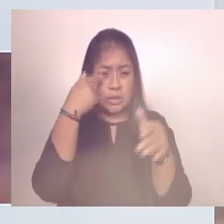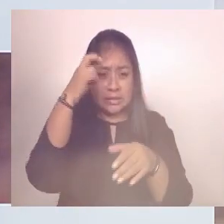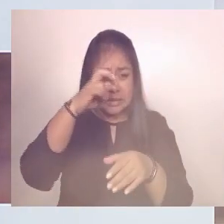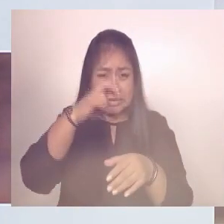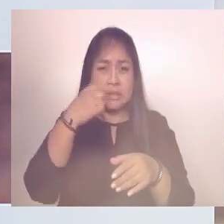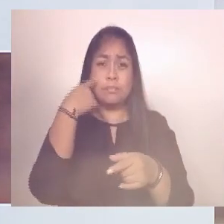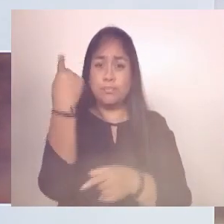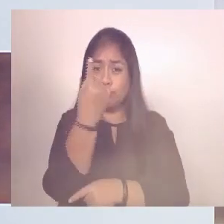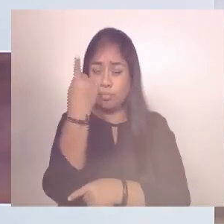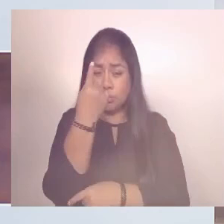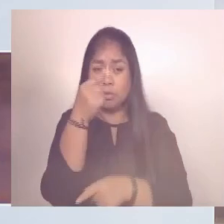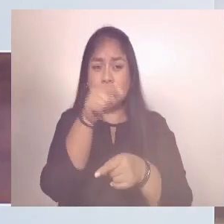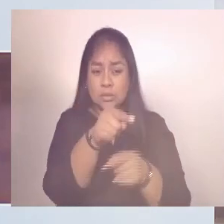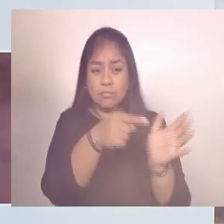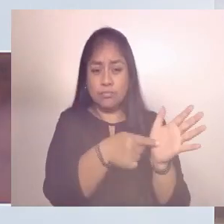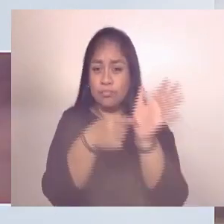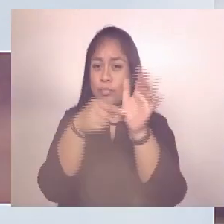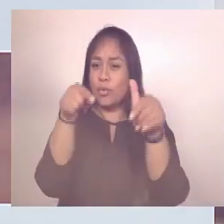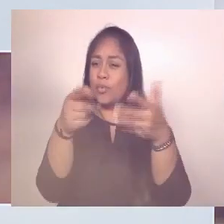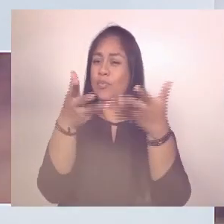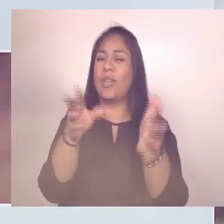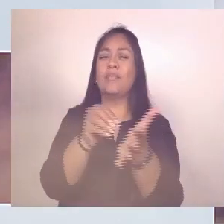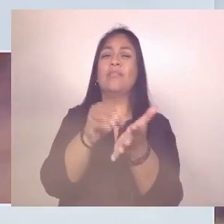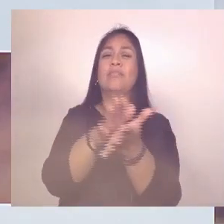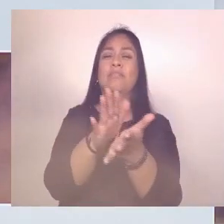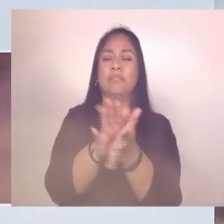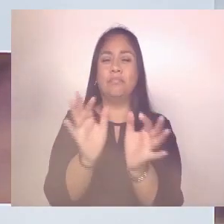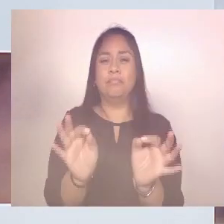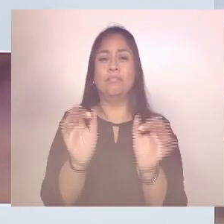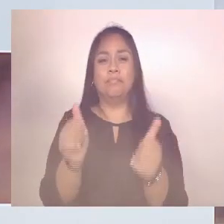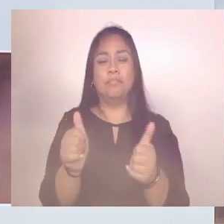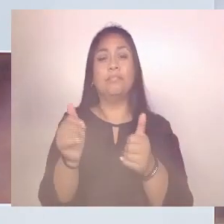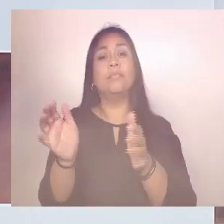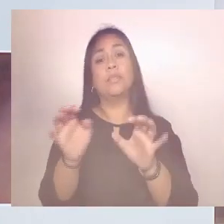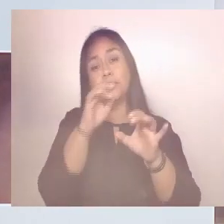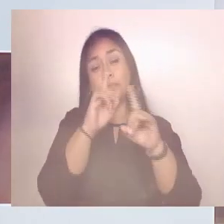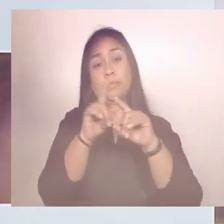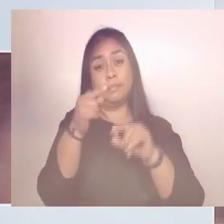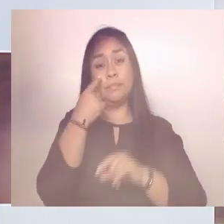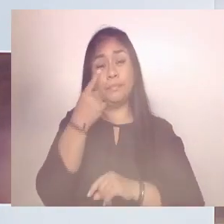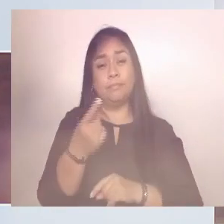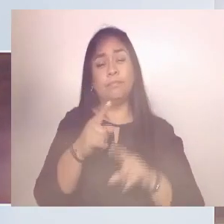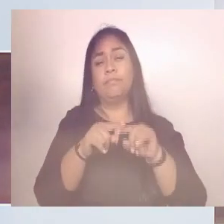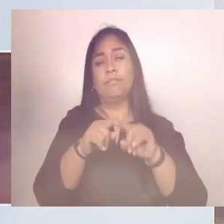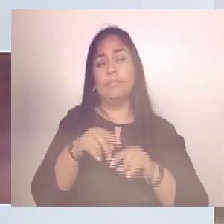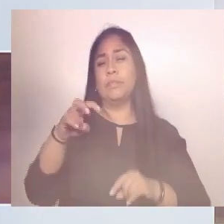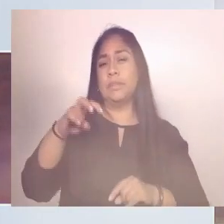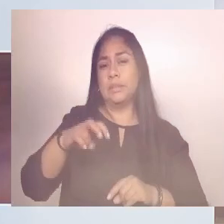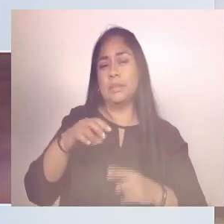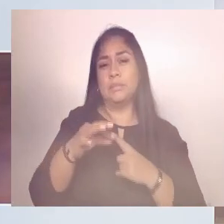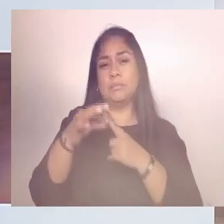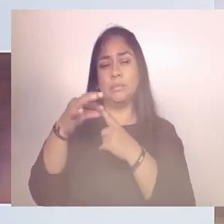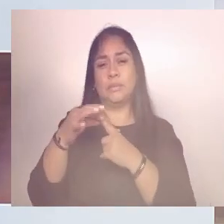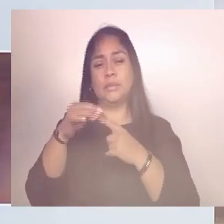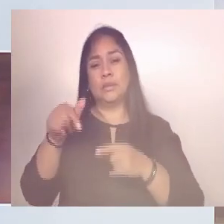muy importante y hoy está materializada. Y esto es acorde a las necesidades particulares de las